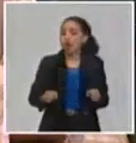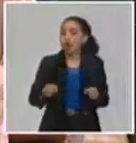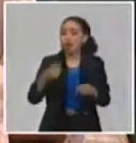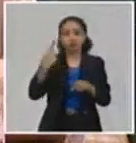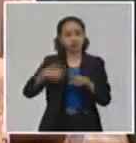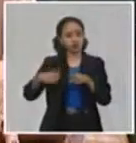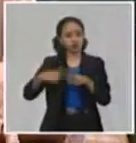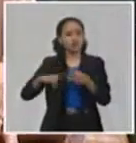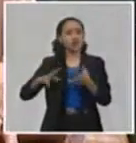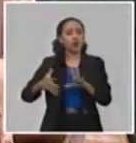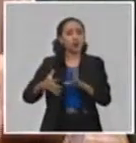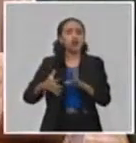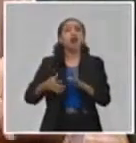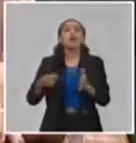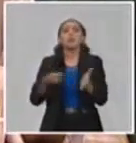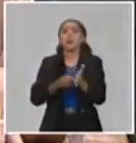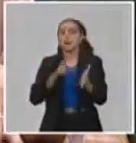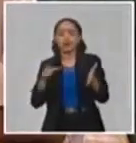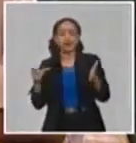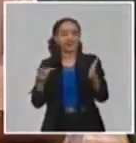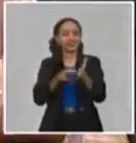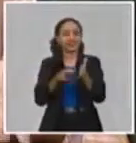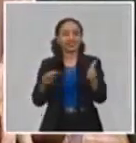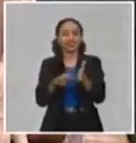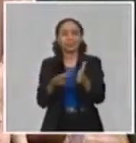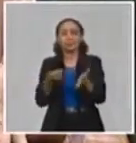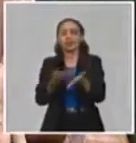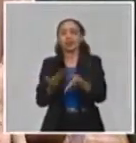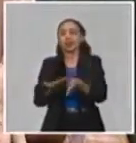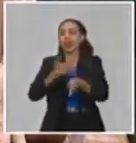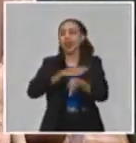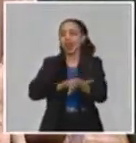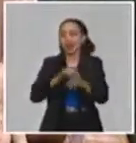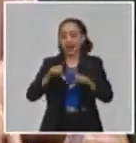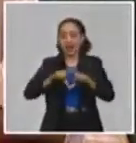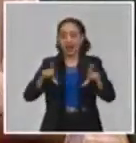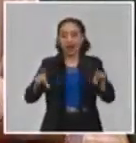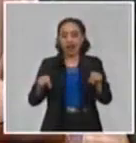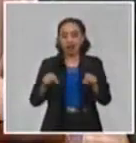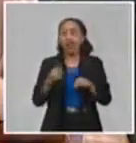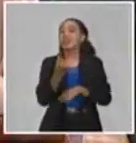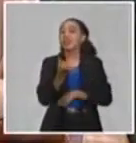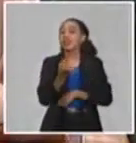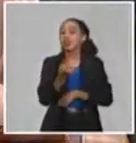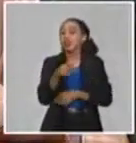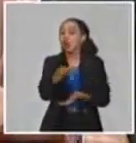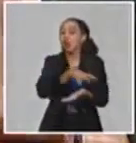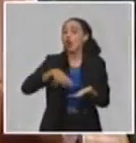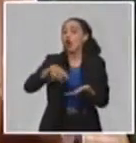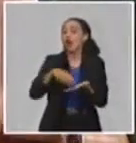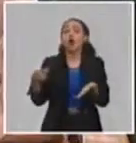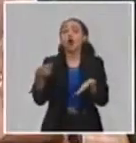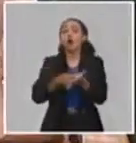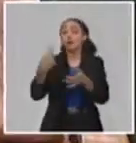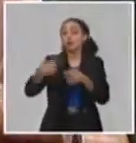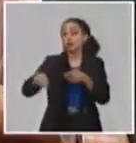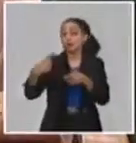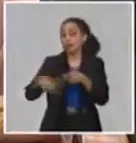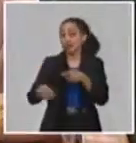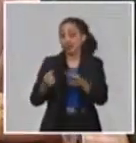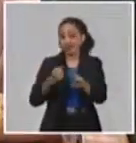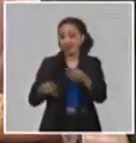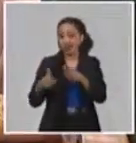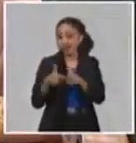pago, tarjetas magnéticas, pago anticipado, cartas de crédito local, para la compra de mercancía entre los mayoristas y